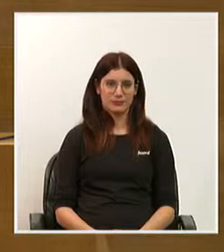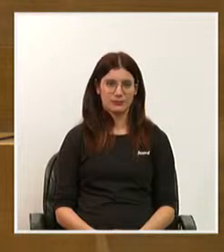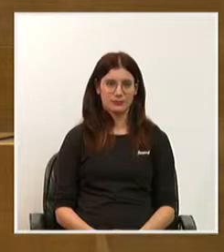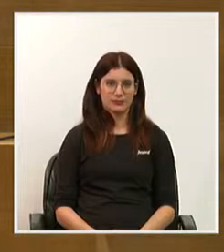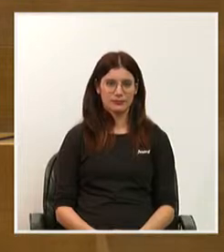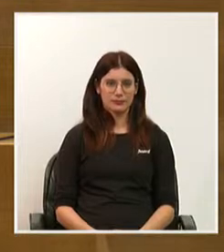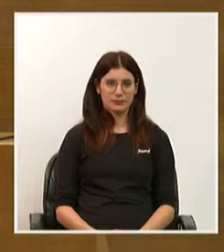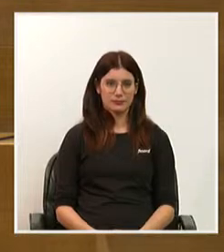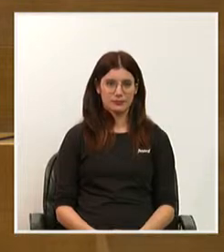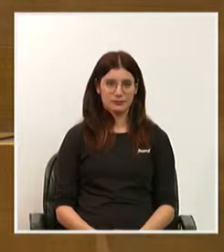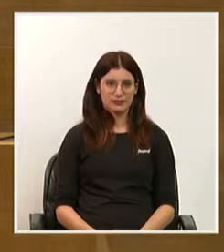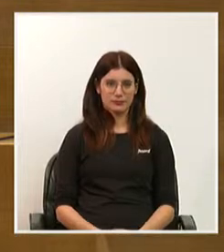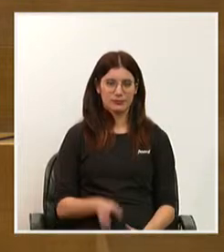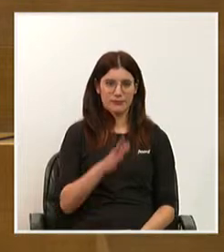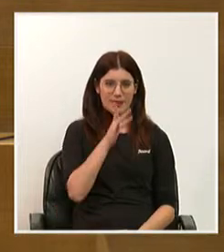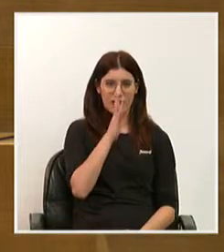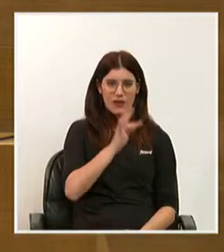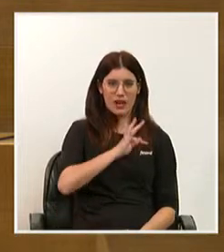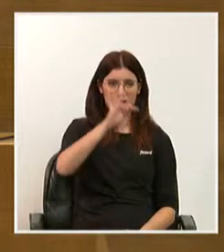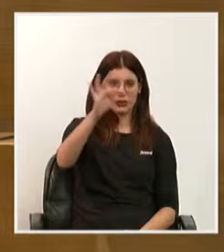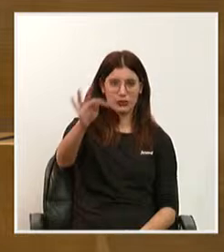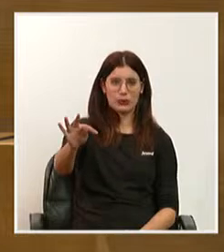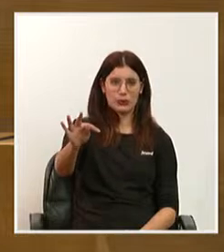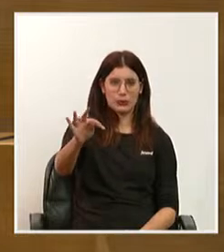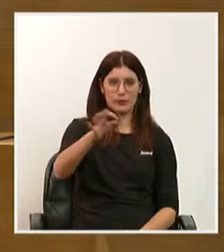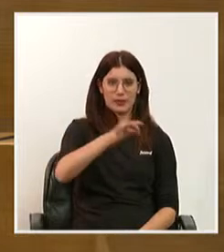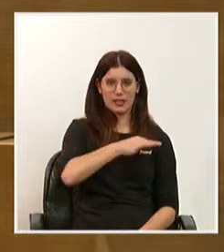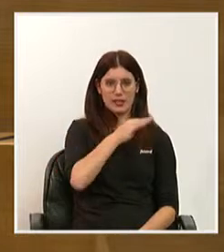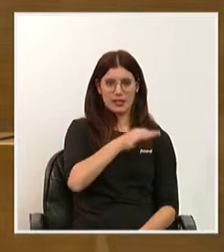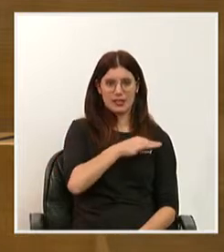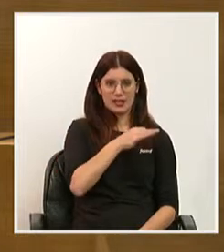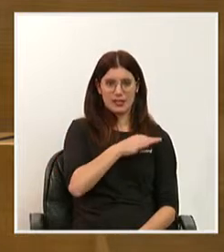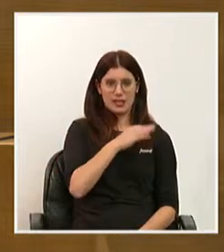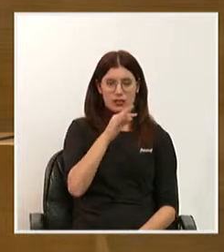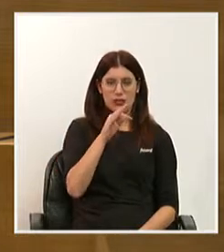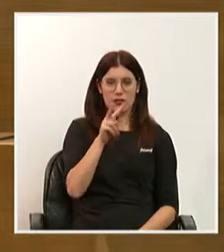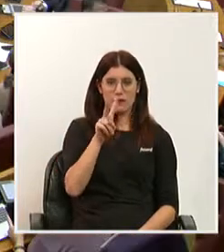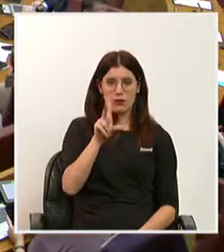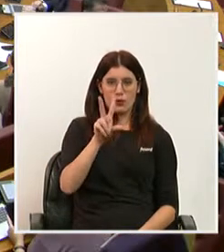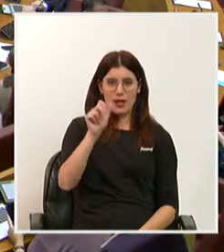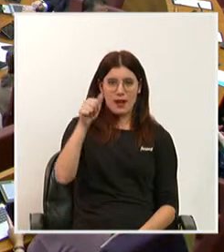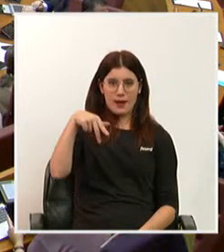gracias tiene la palabra Ahora el Señor Gerard fana